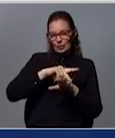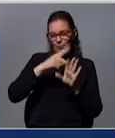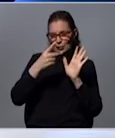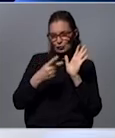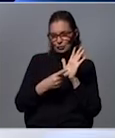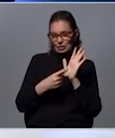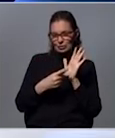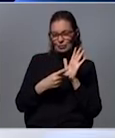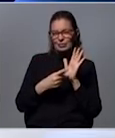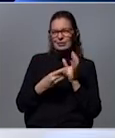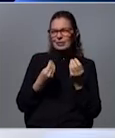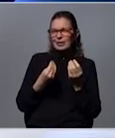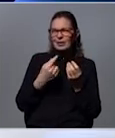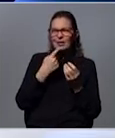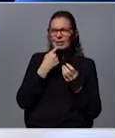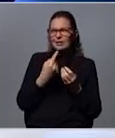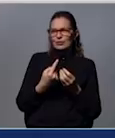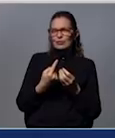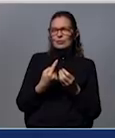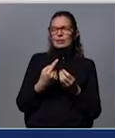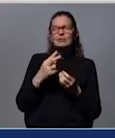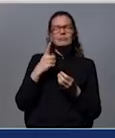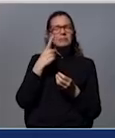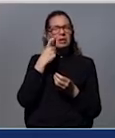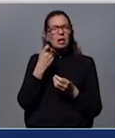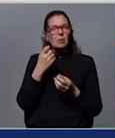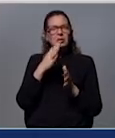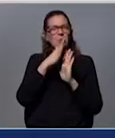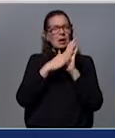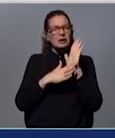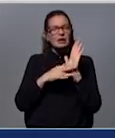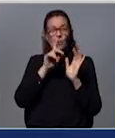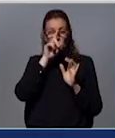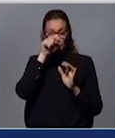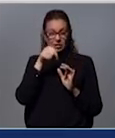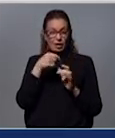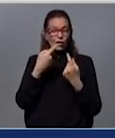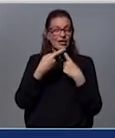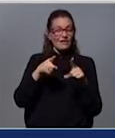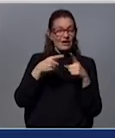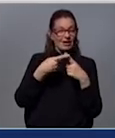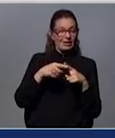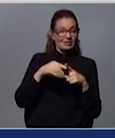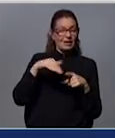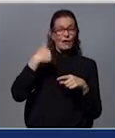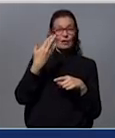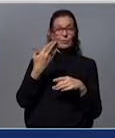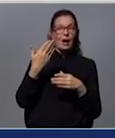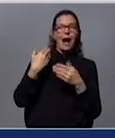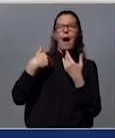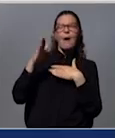de reforma constitucional que ha percibido en el país en materia de diferencia del interior que está algo que estábamos hablando fuera